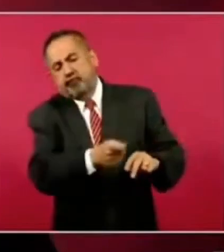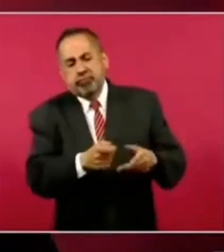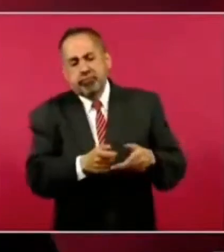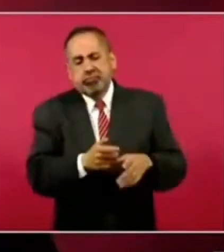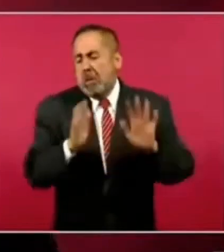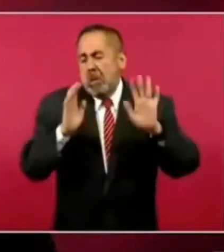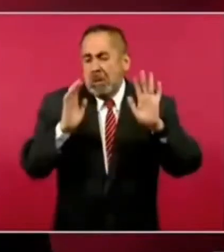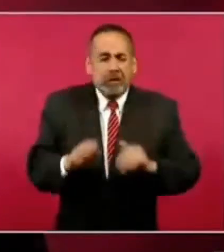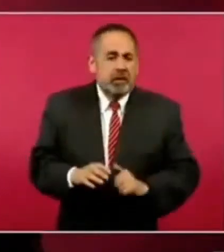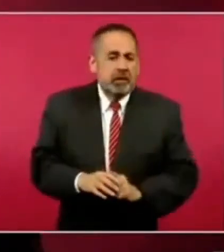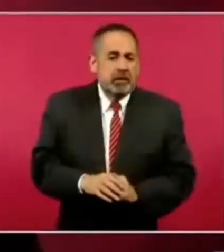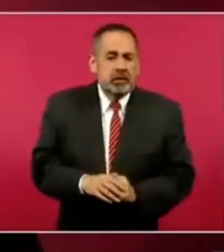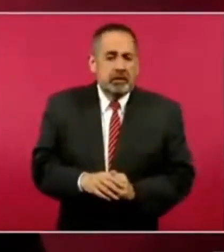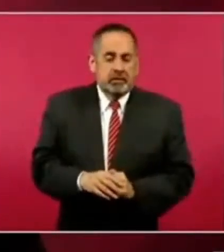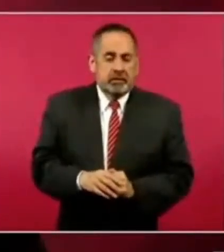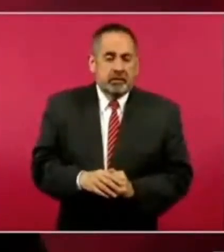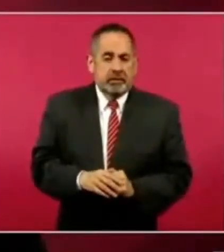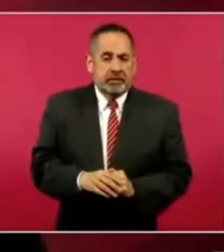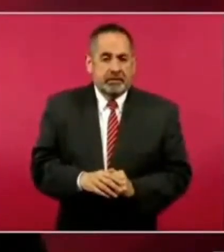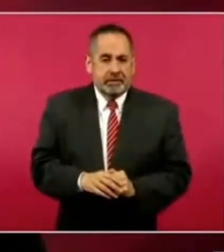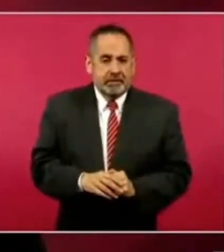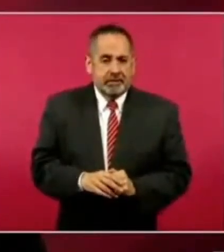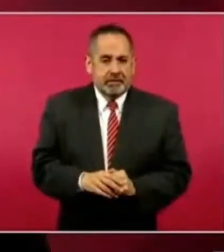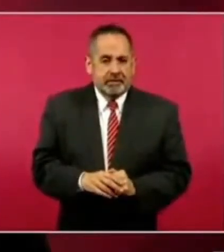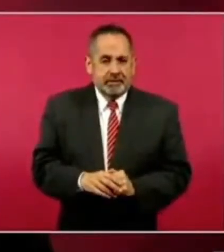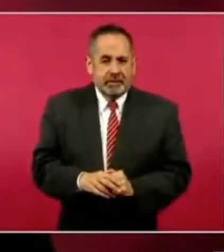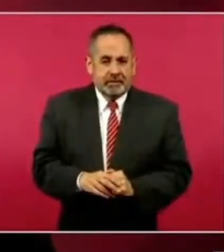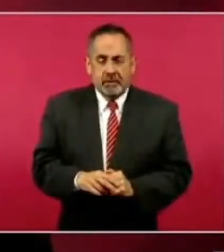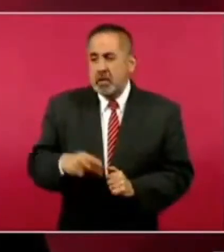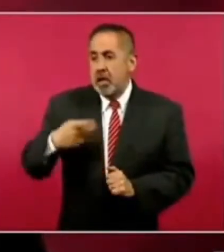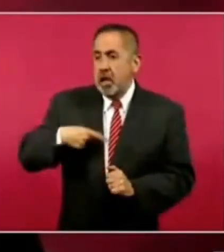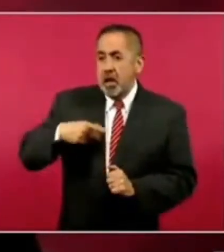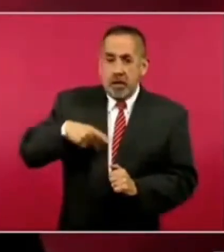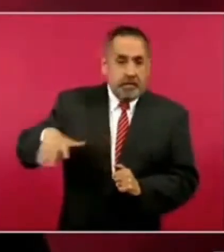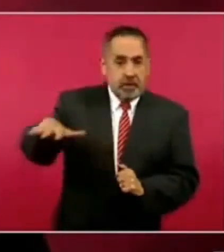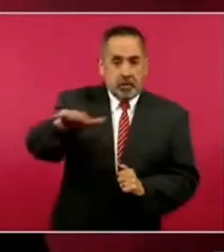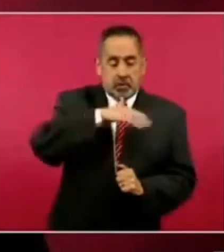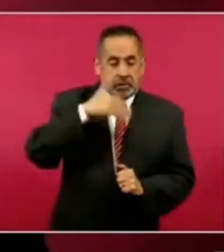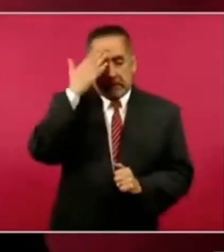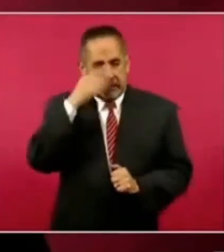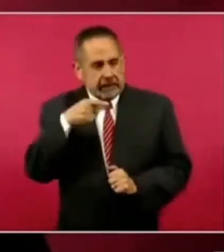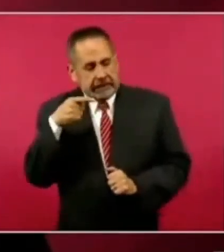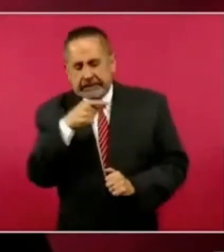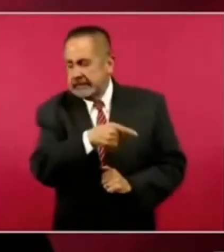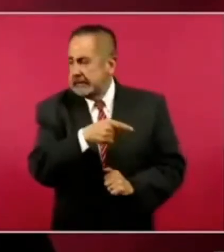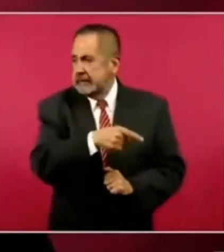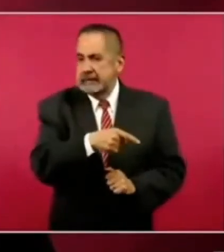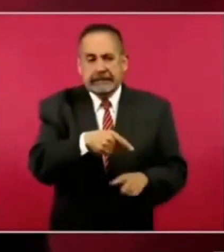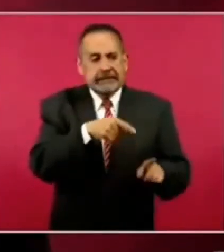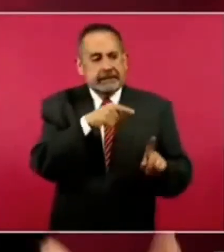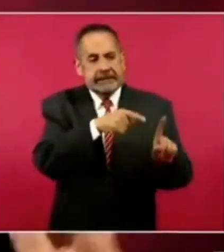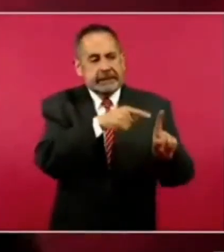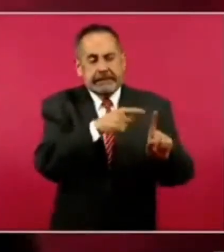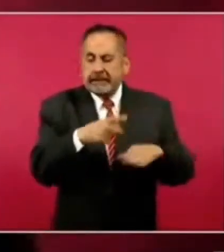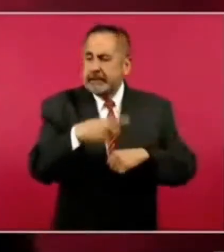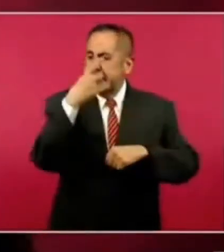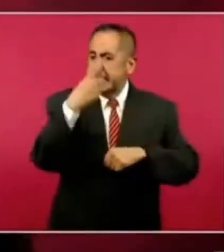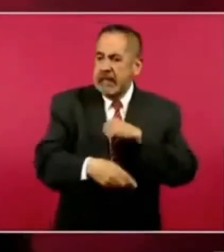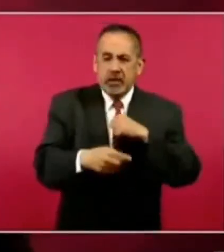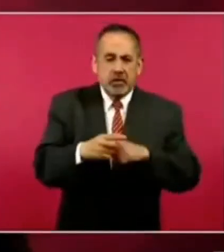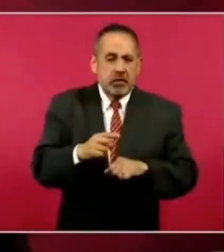Y la gente está muy consciente del daño que